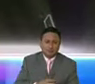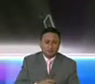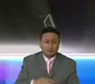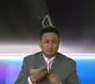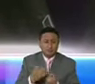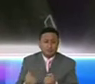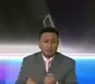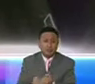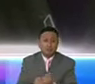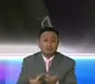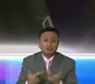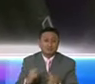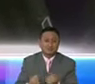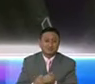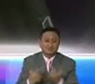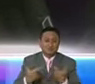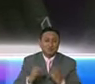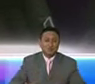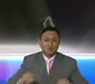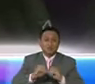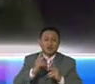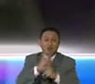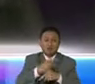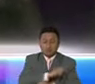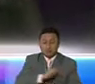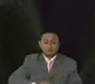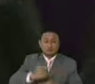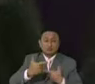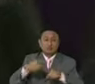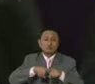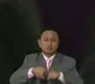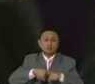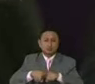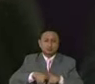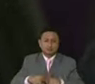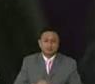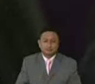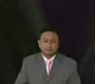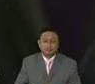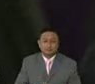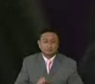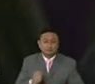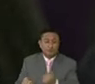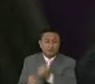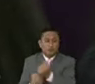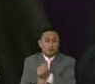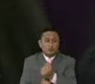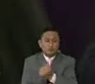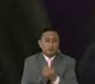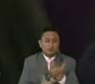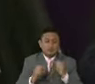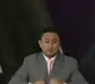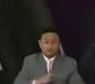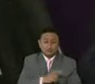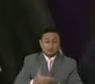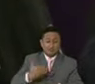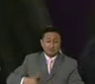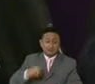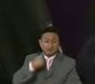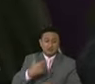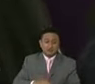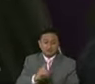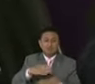fortalecerla, aumentando la productividad, la competitividad. Fortaleceremos, y había manifestado,